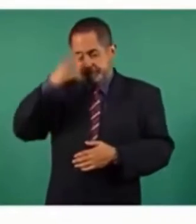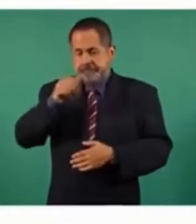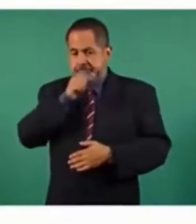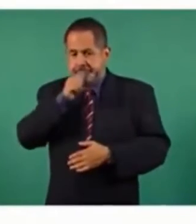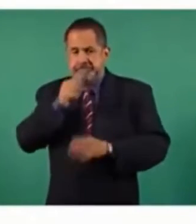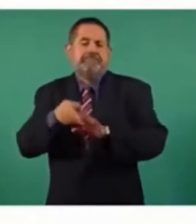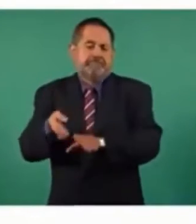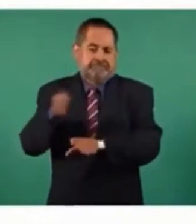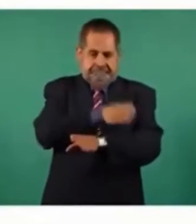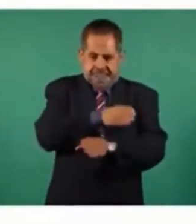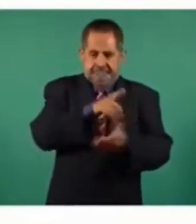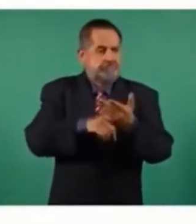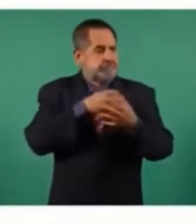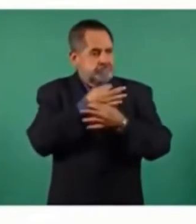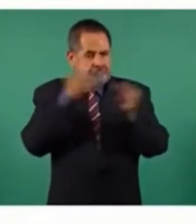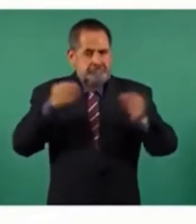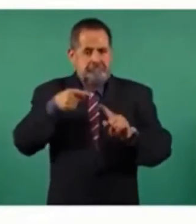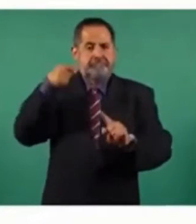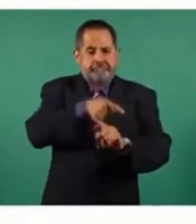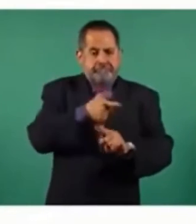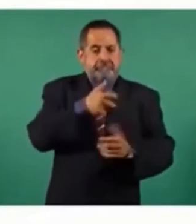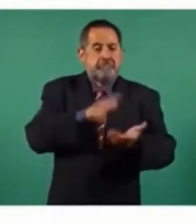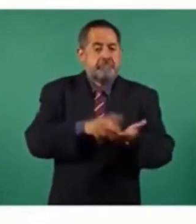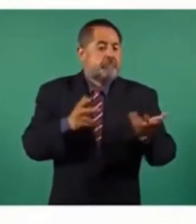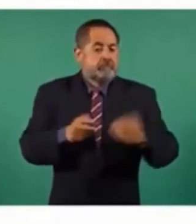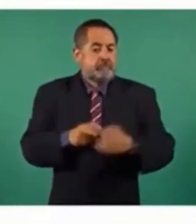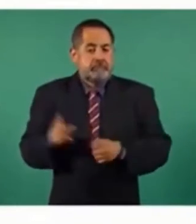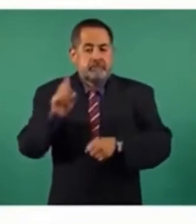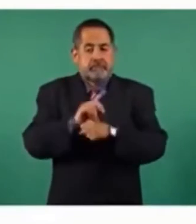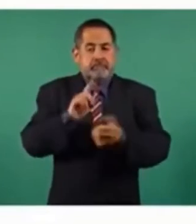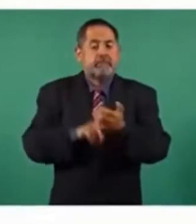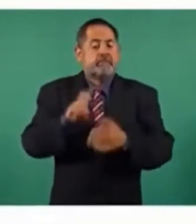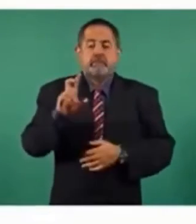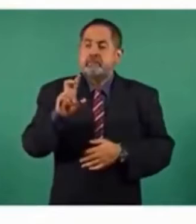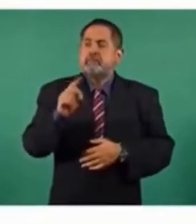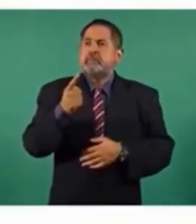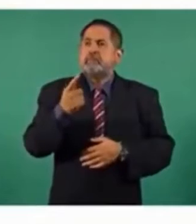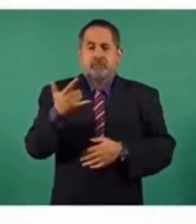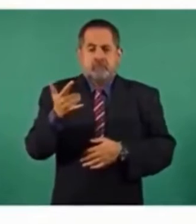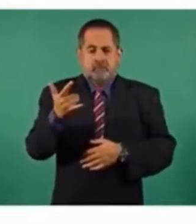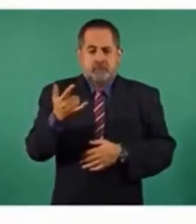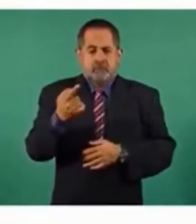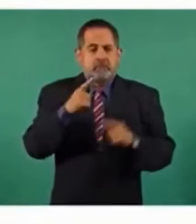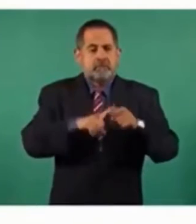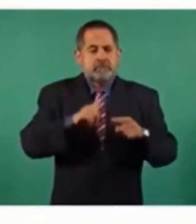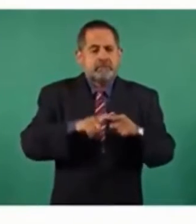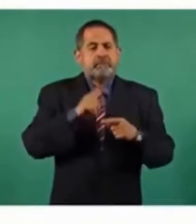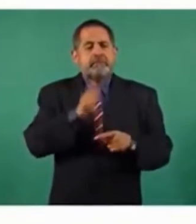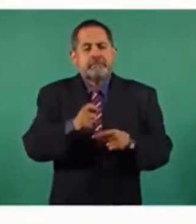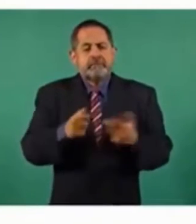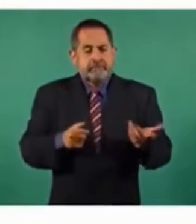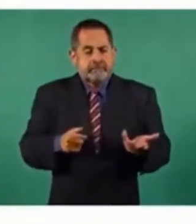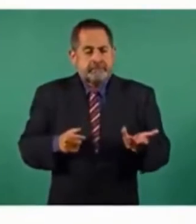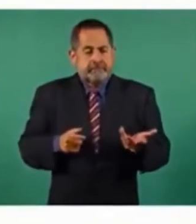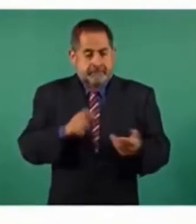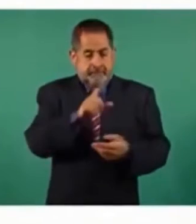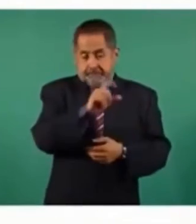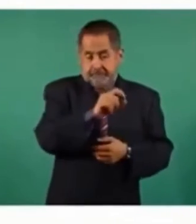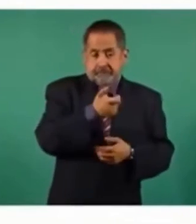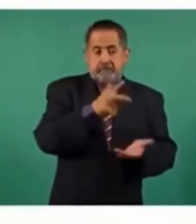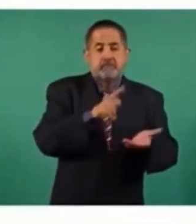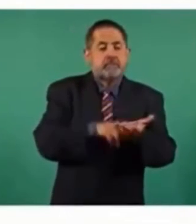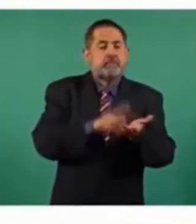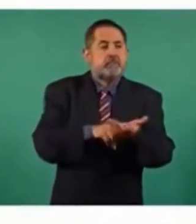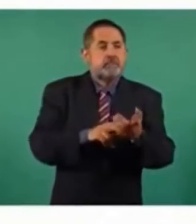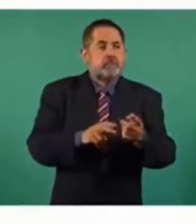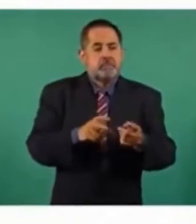República decretara los precios máximos. Hasta el 31 de julio, un cilindro de 20 kilos costaba